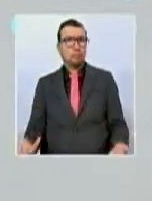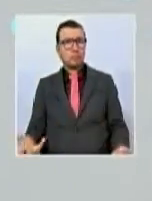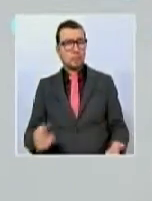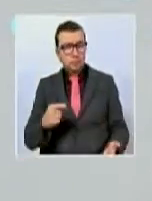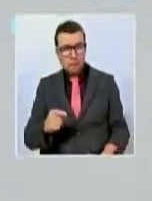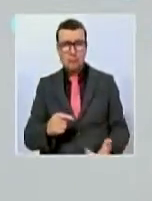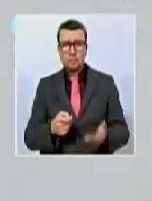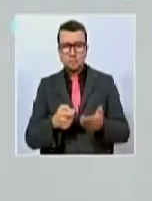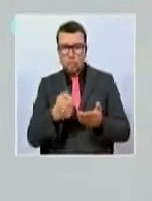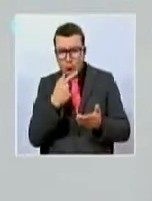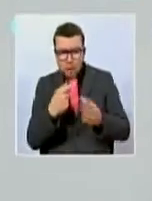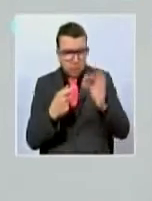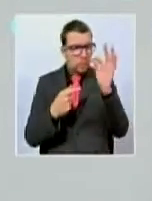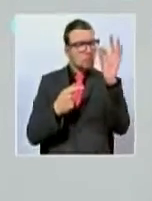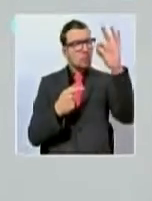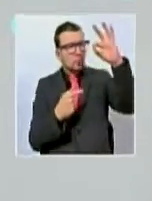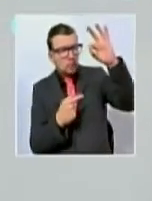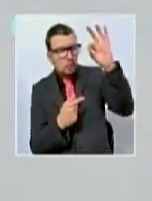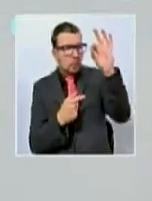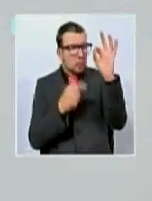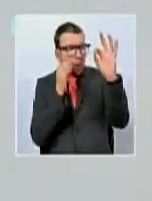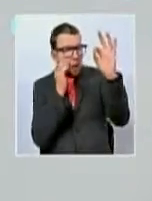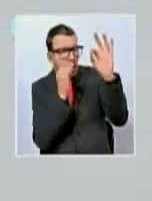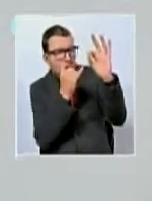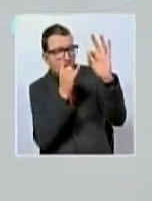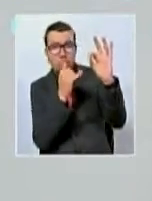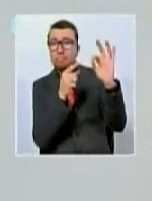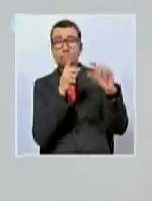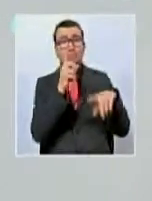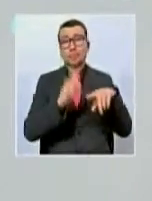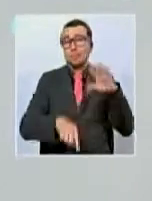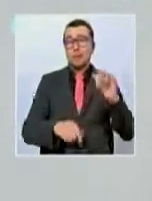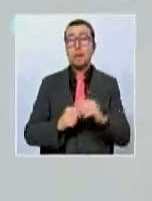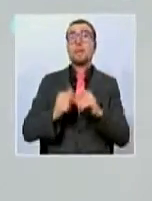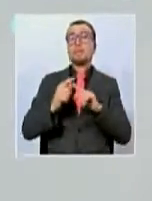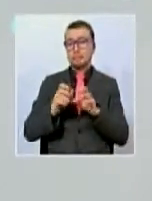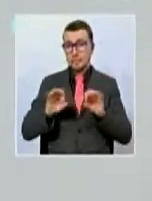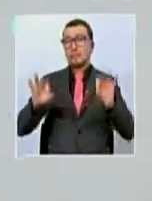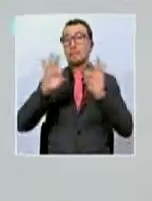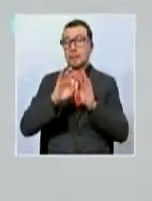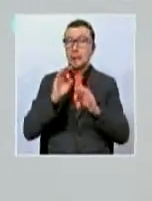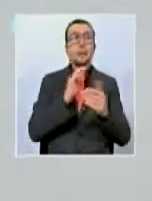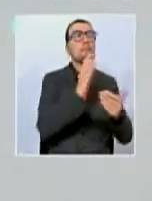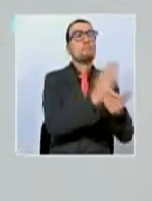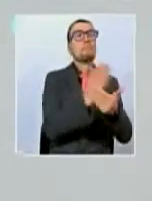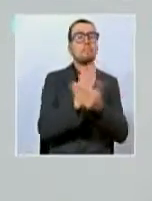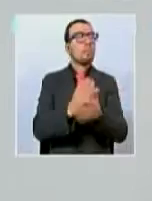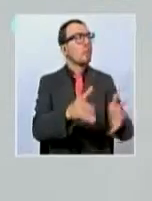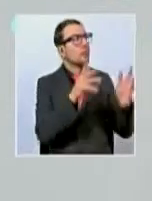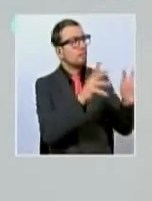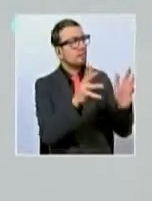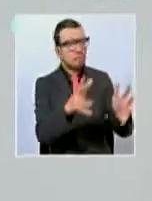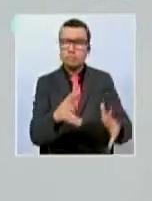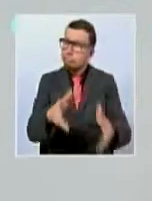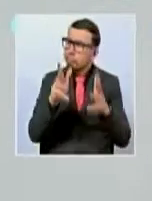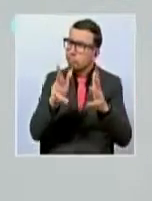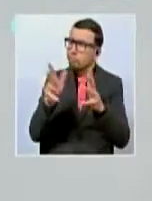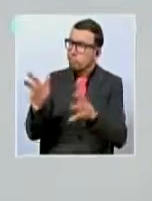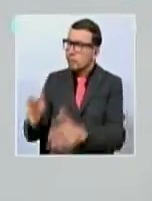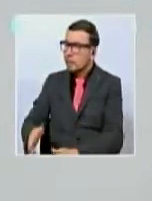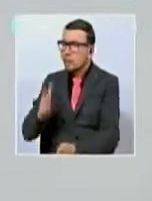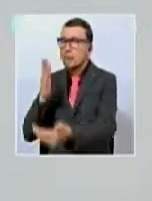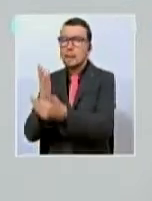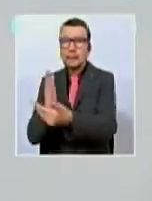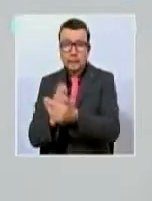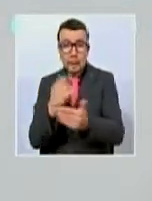de la cápsula, ¿cierto? Por eso es importante los espacios de capacitación, de sensibilización, que los